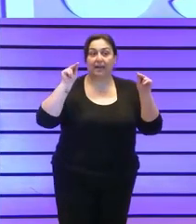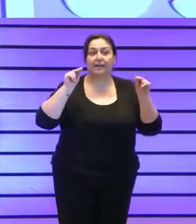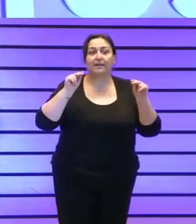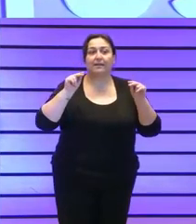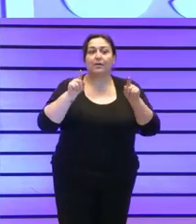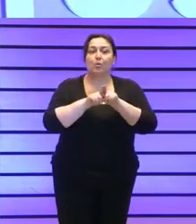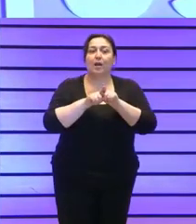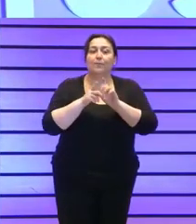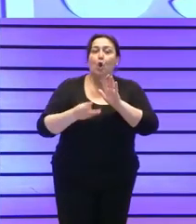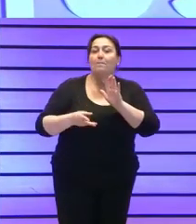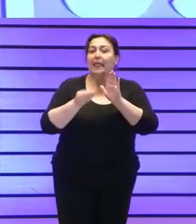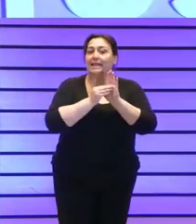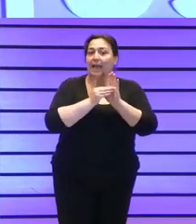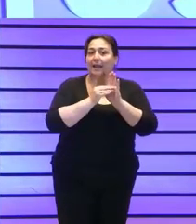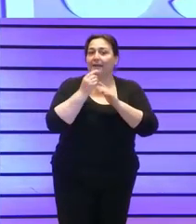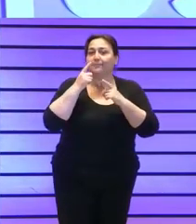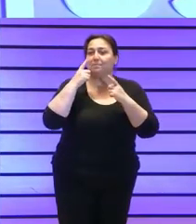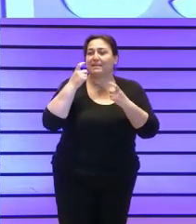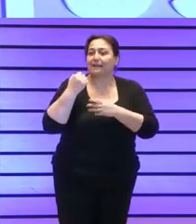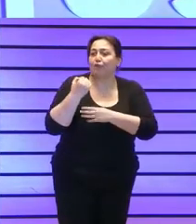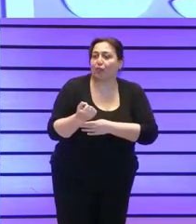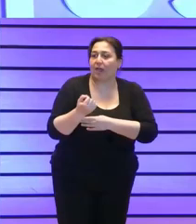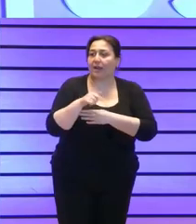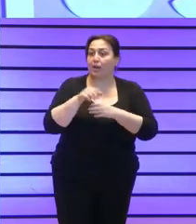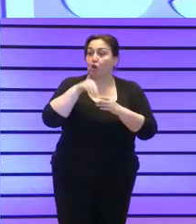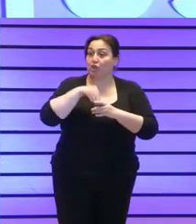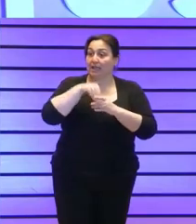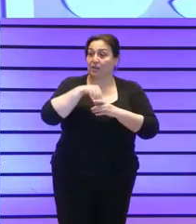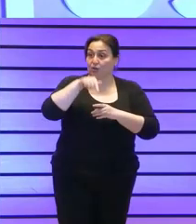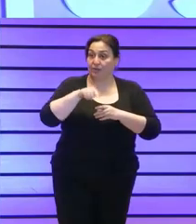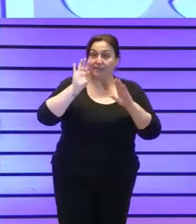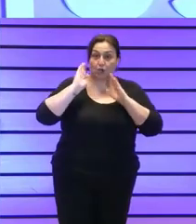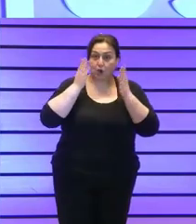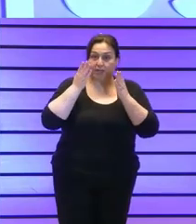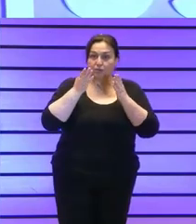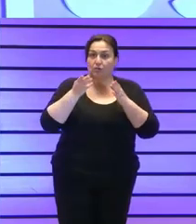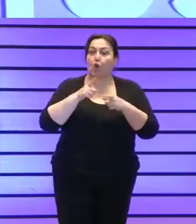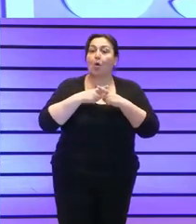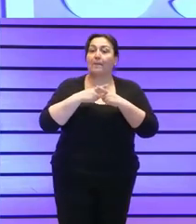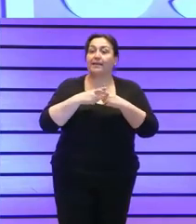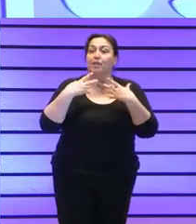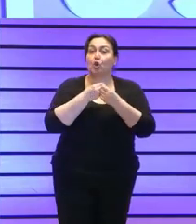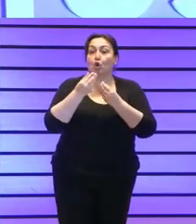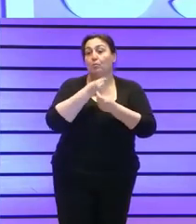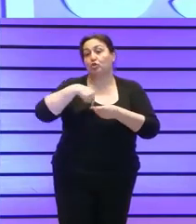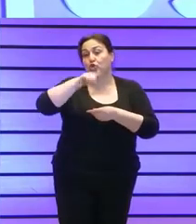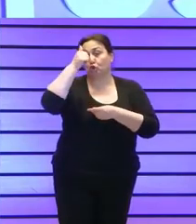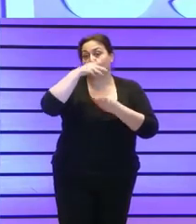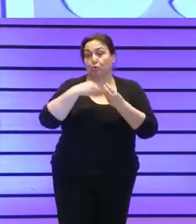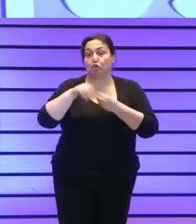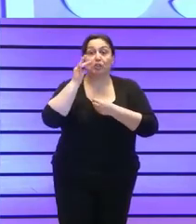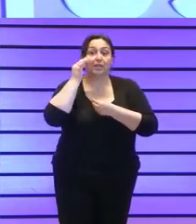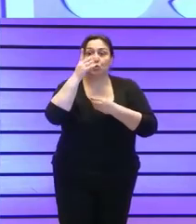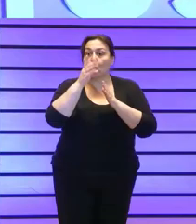completar reforzar el contenido de este congreso haciendo partícipes y compartiendo con vosotros y vosotras un decálogo un